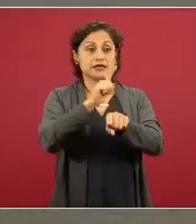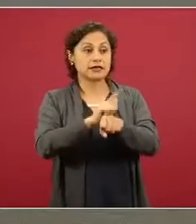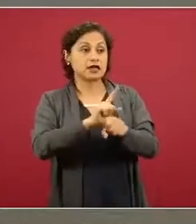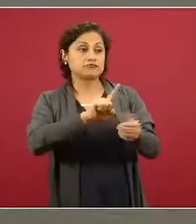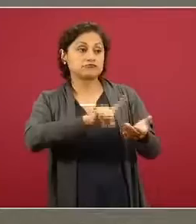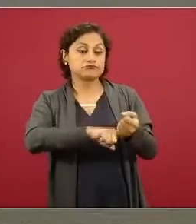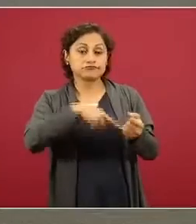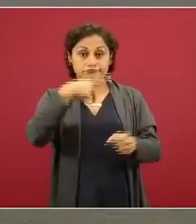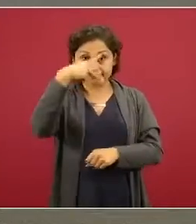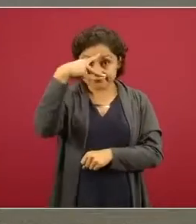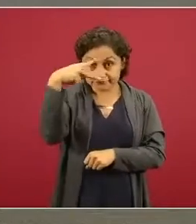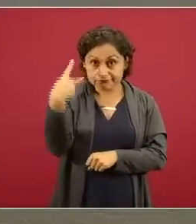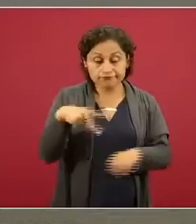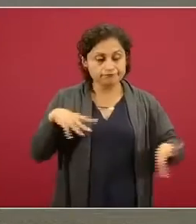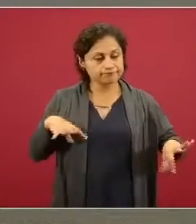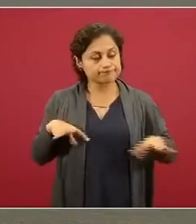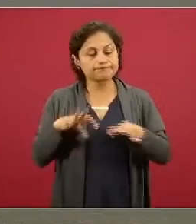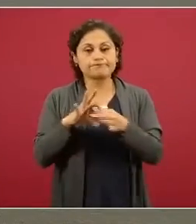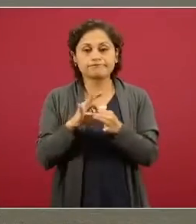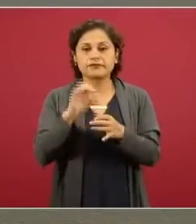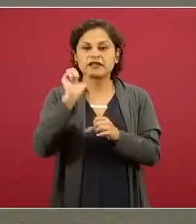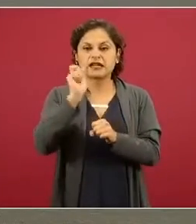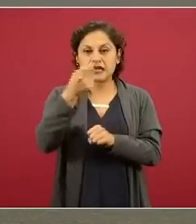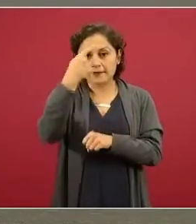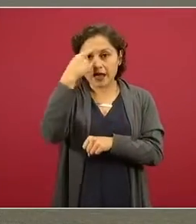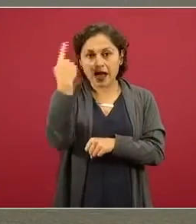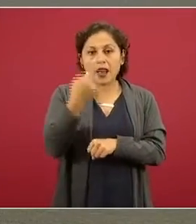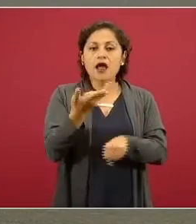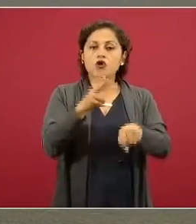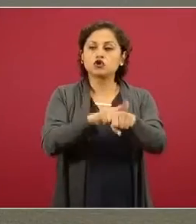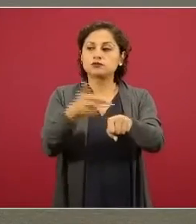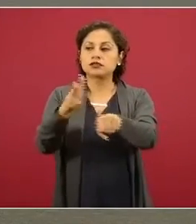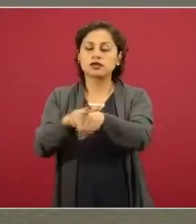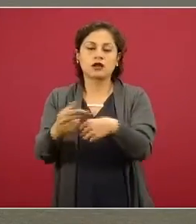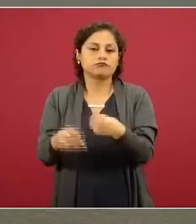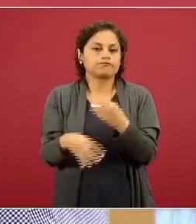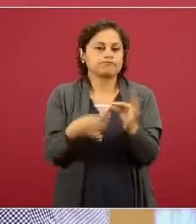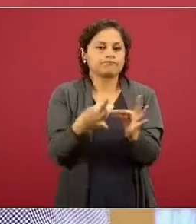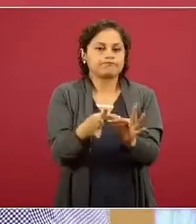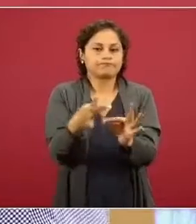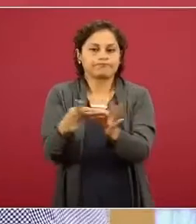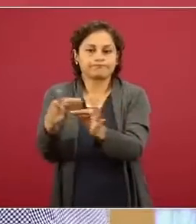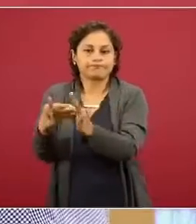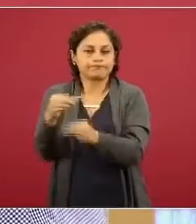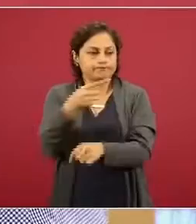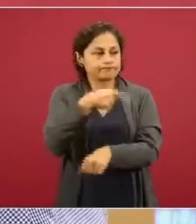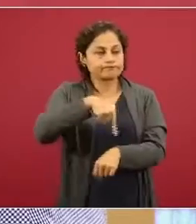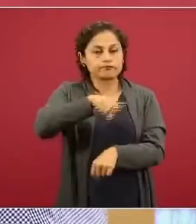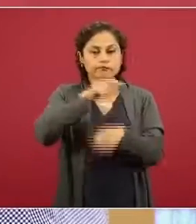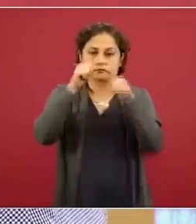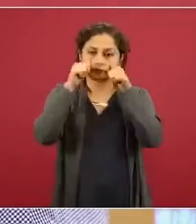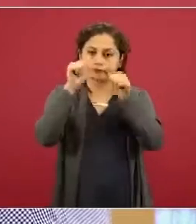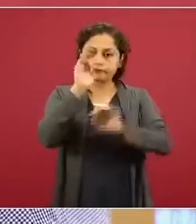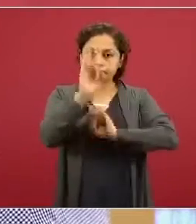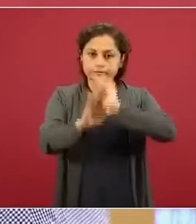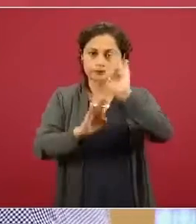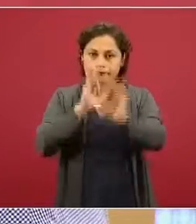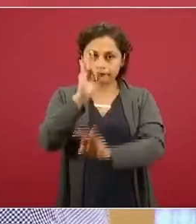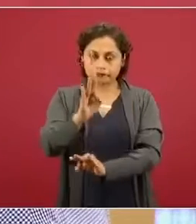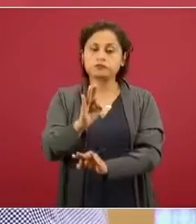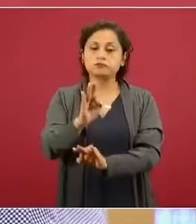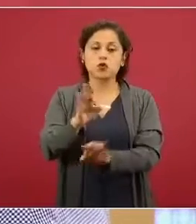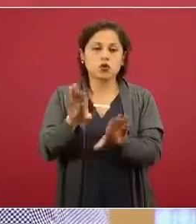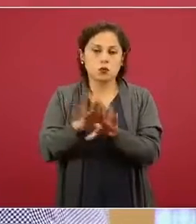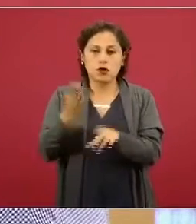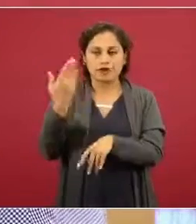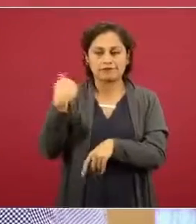es reforzar estas capacidades hospitalarias. Estas capacidades hospitalarias, como comenté en la pregunta anterior, que queden concentradas en unidades